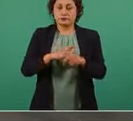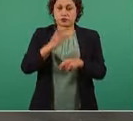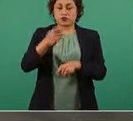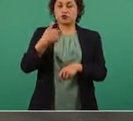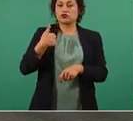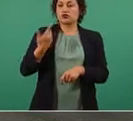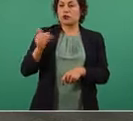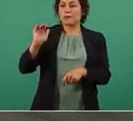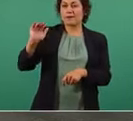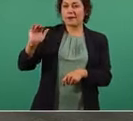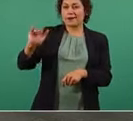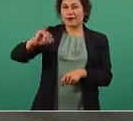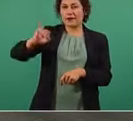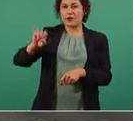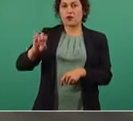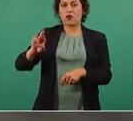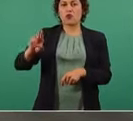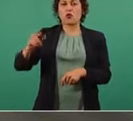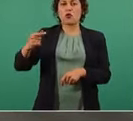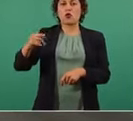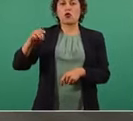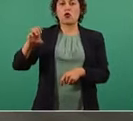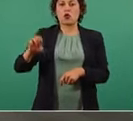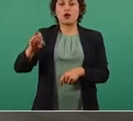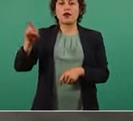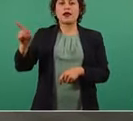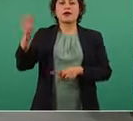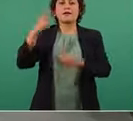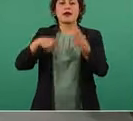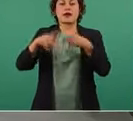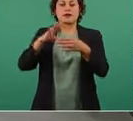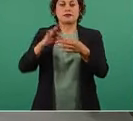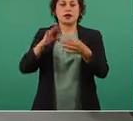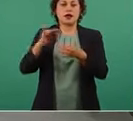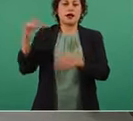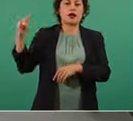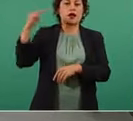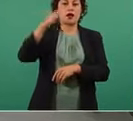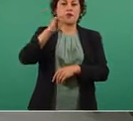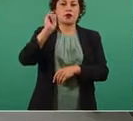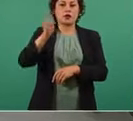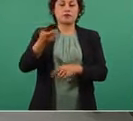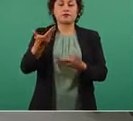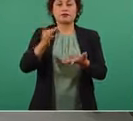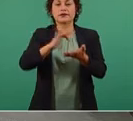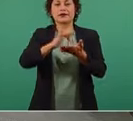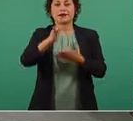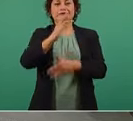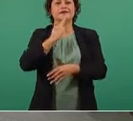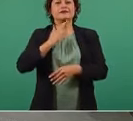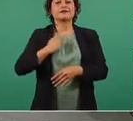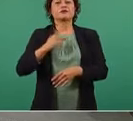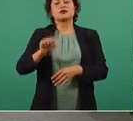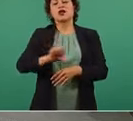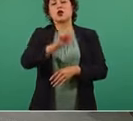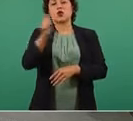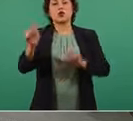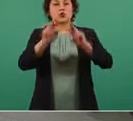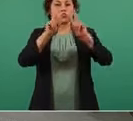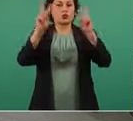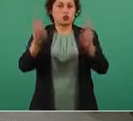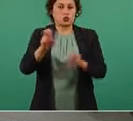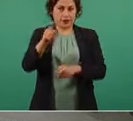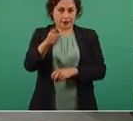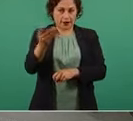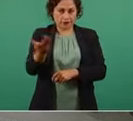Jorge que venga sobre los aviones. Okay. Muchas gracias por su respuesta, presidente. En otro asunto, presidente, a pesar de que